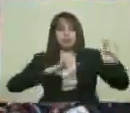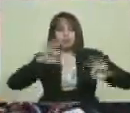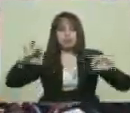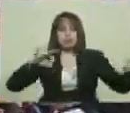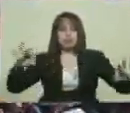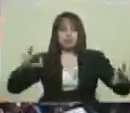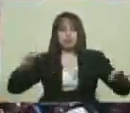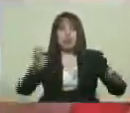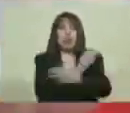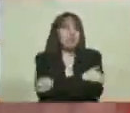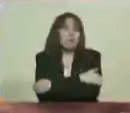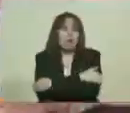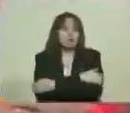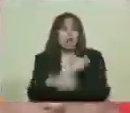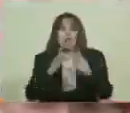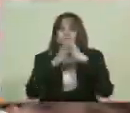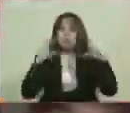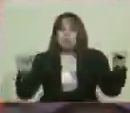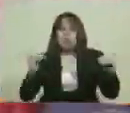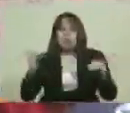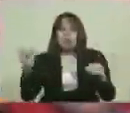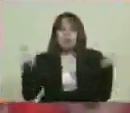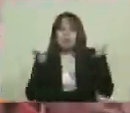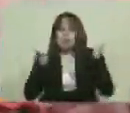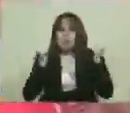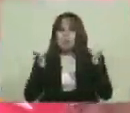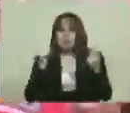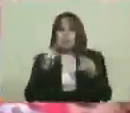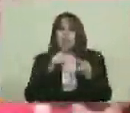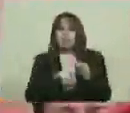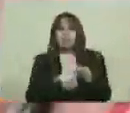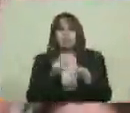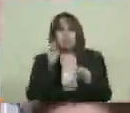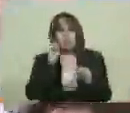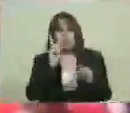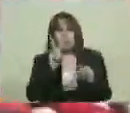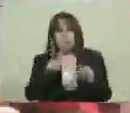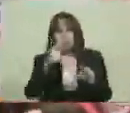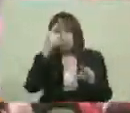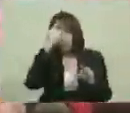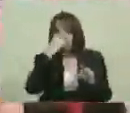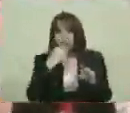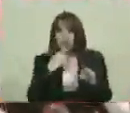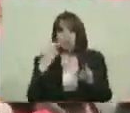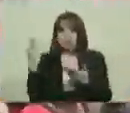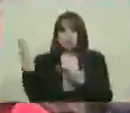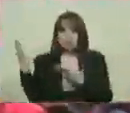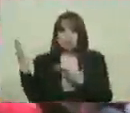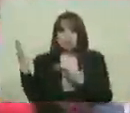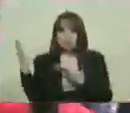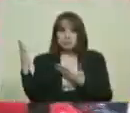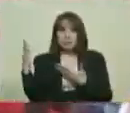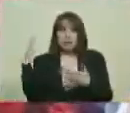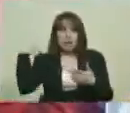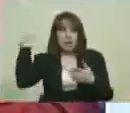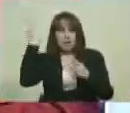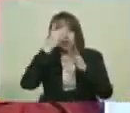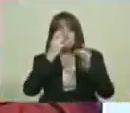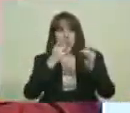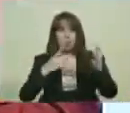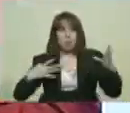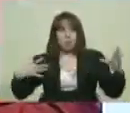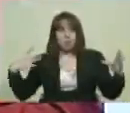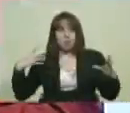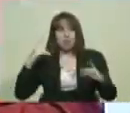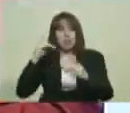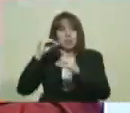a todos, en Mérida, allí en El Vigía. Ahí estamos viendo algunas imágenes, allá en Amazonas, en